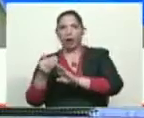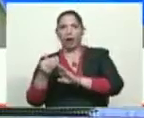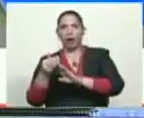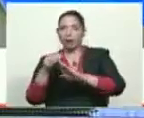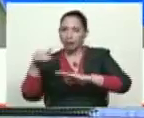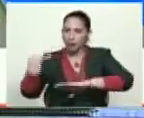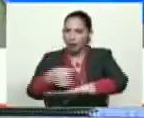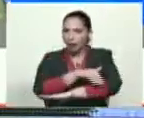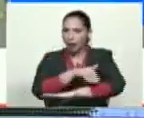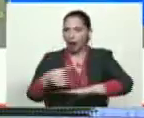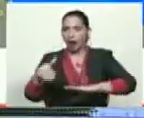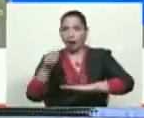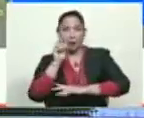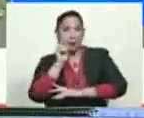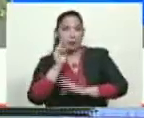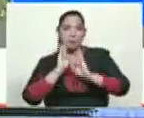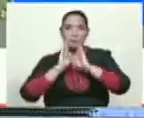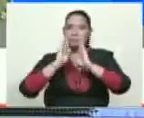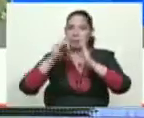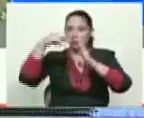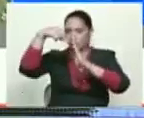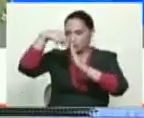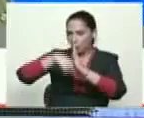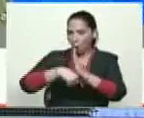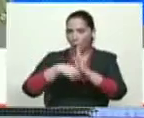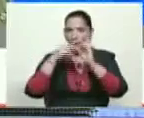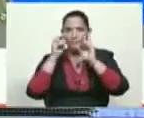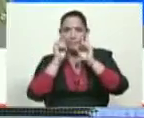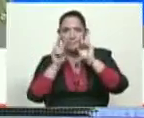calle de la esquina de la avenida la profundidad